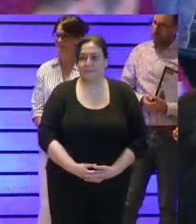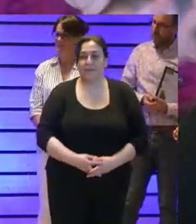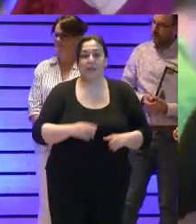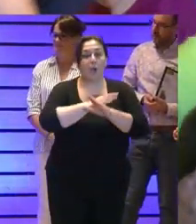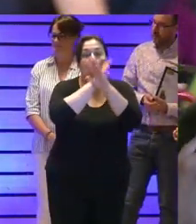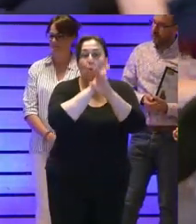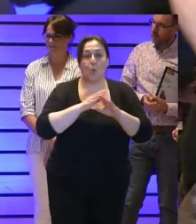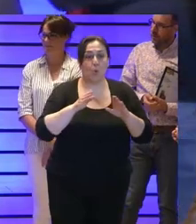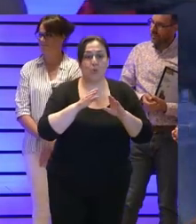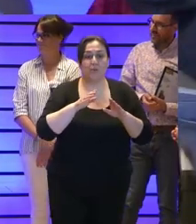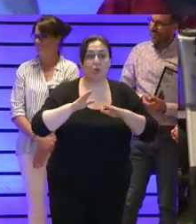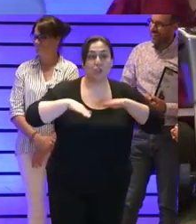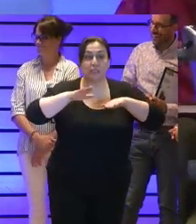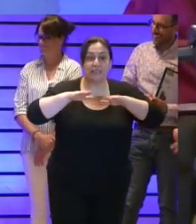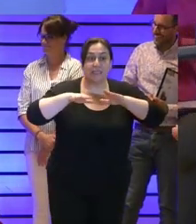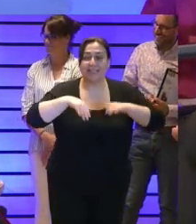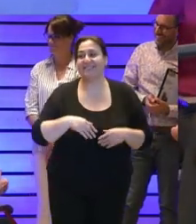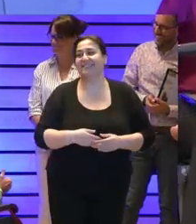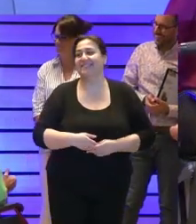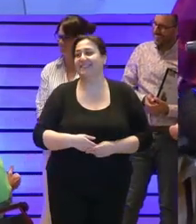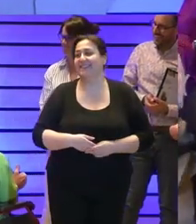Y el último, chan, chan, chan.